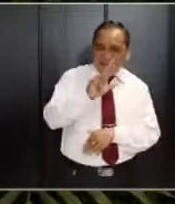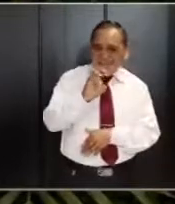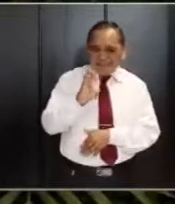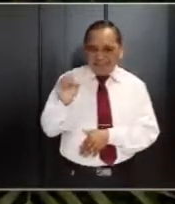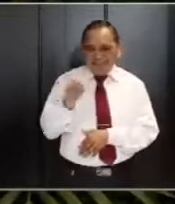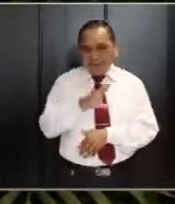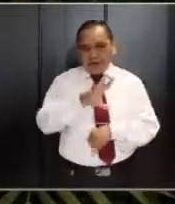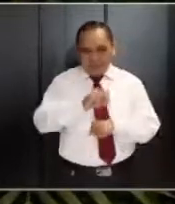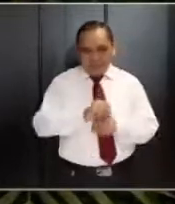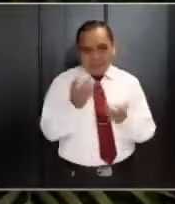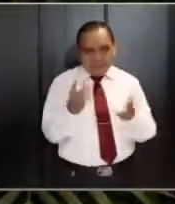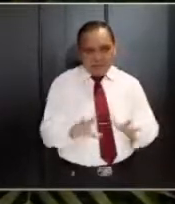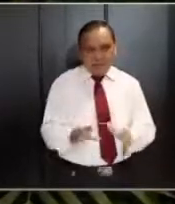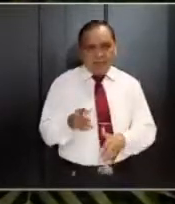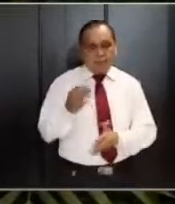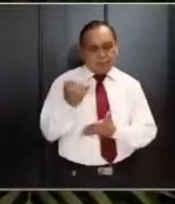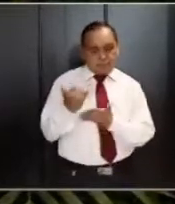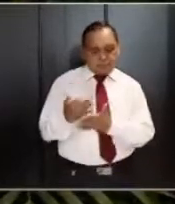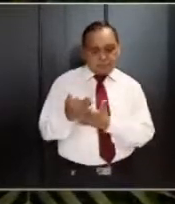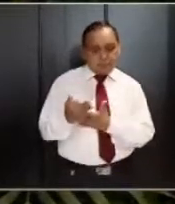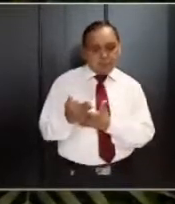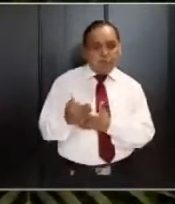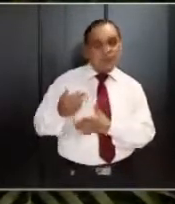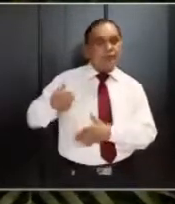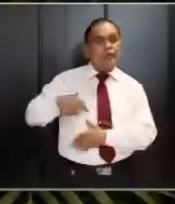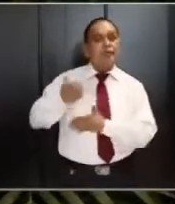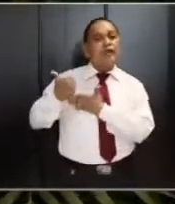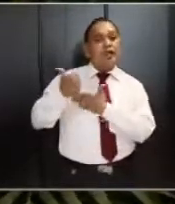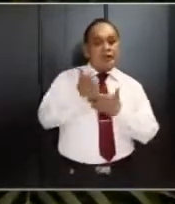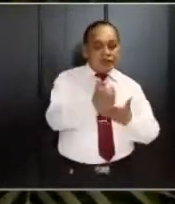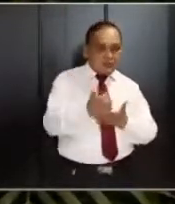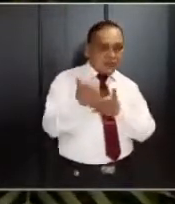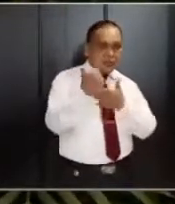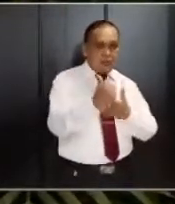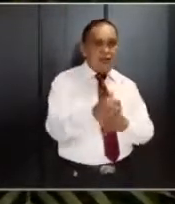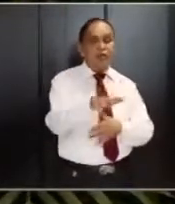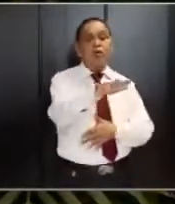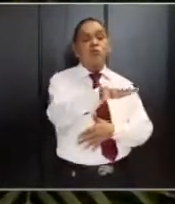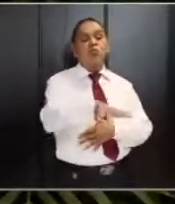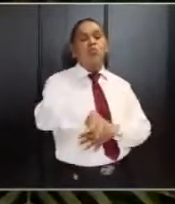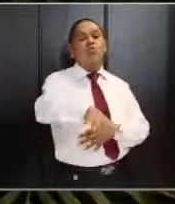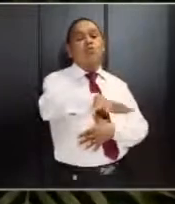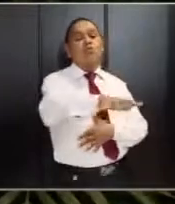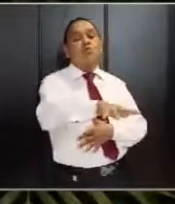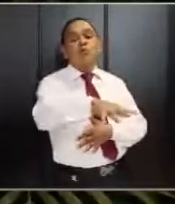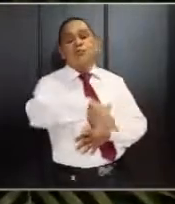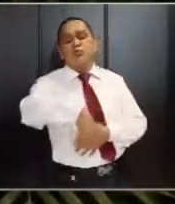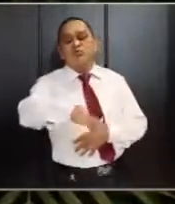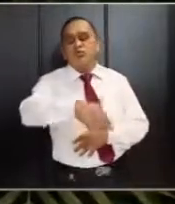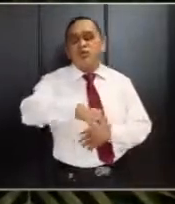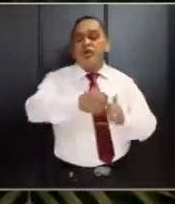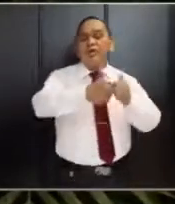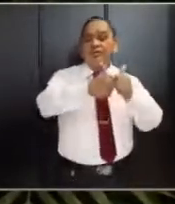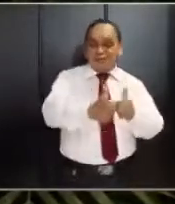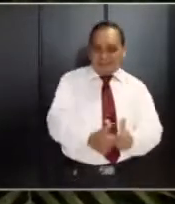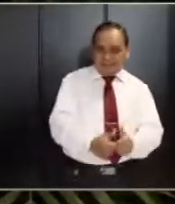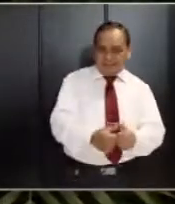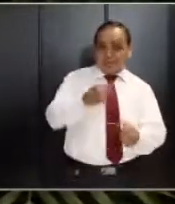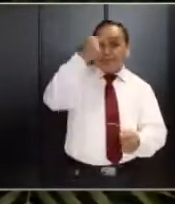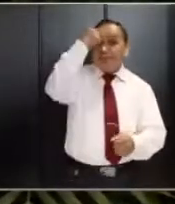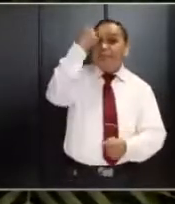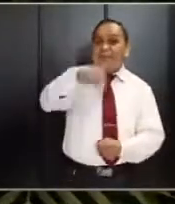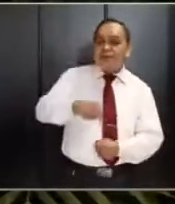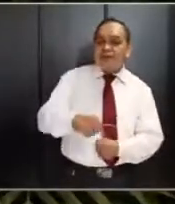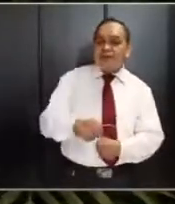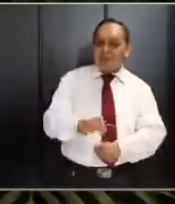ahorita ayudándoles en las gestiones necesarias y viendo la ubicación donde ellos puedan establecerse con la